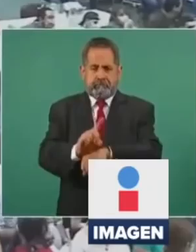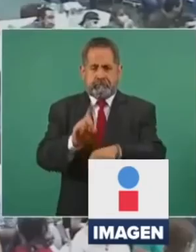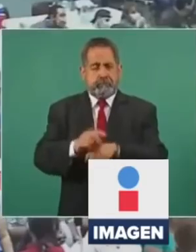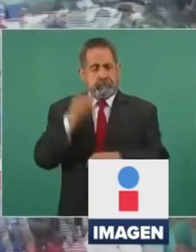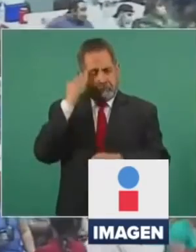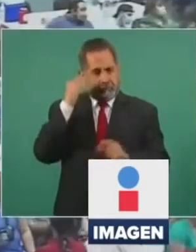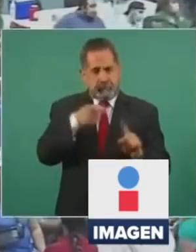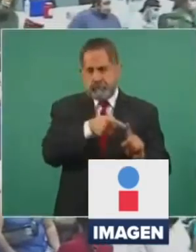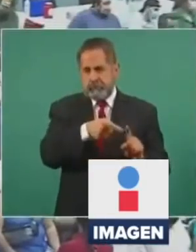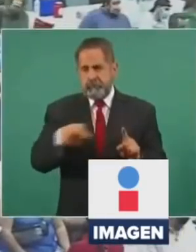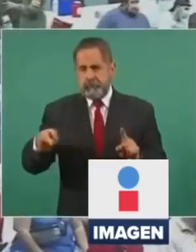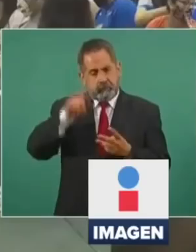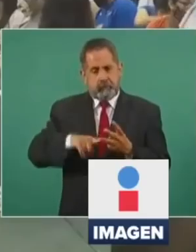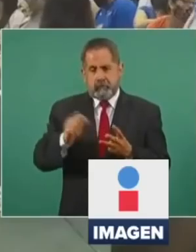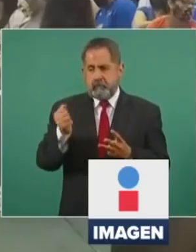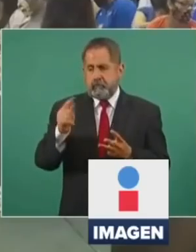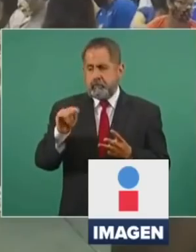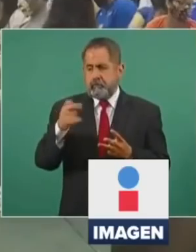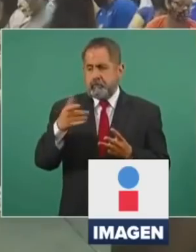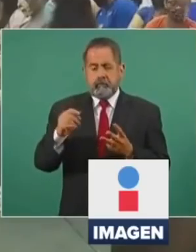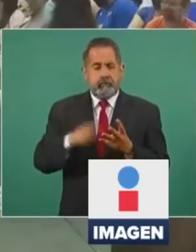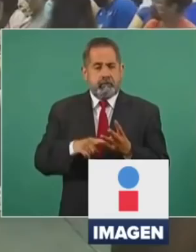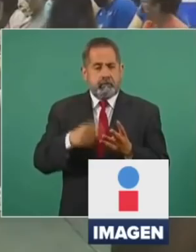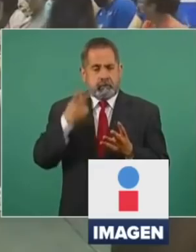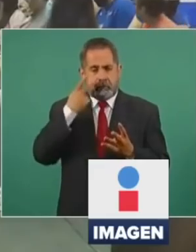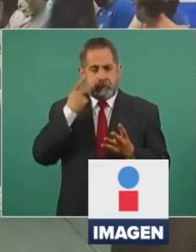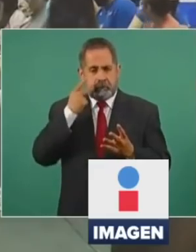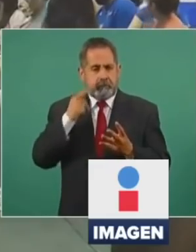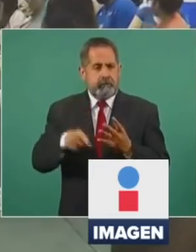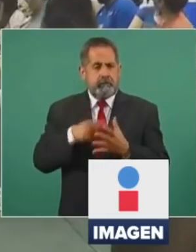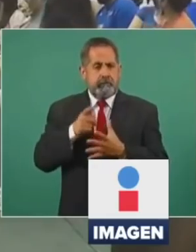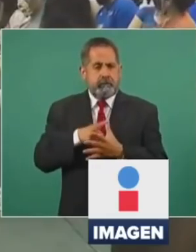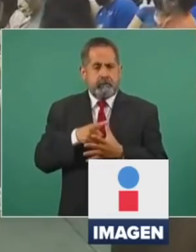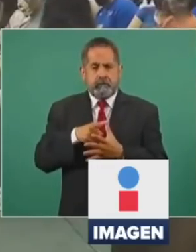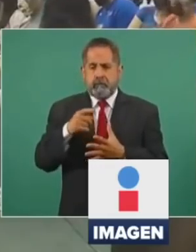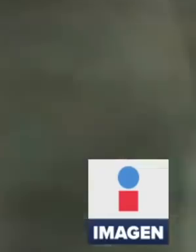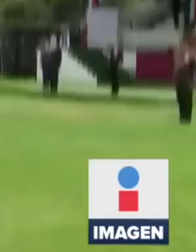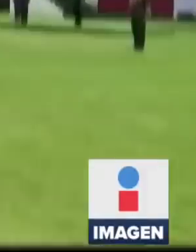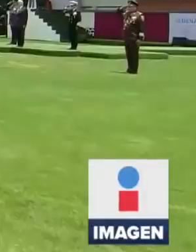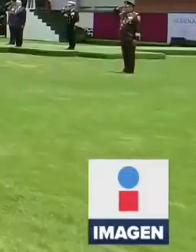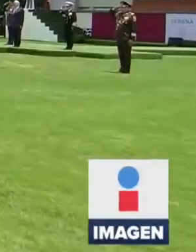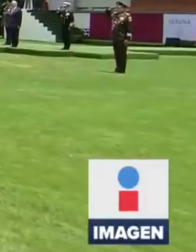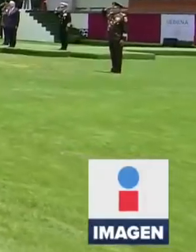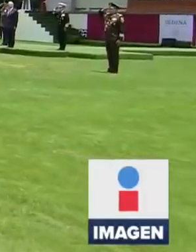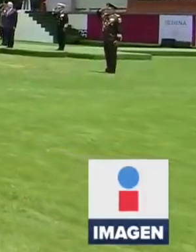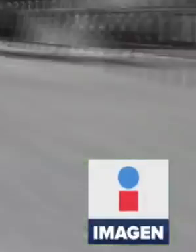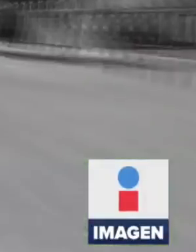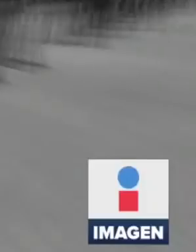y tiene también participación en programas sociales como el Plan de Vacunación.